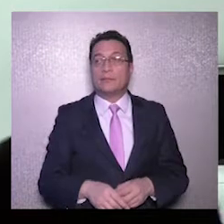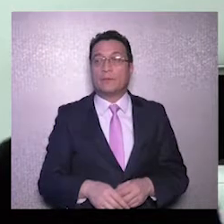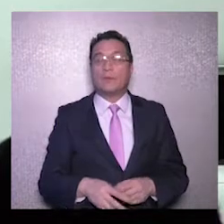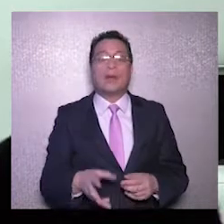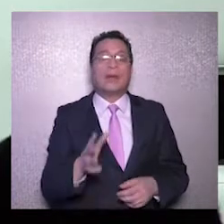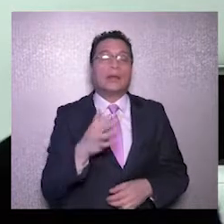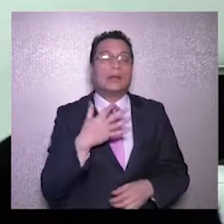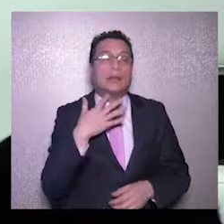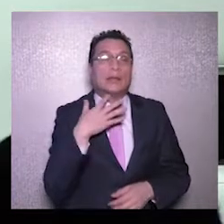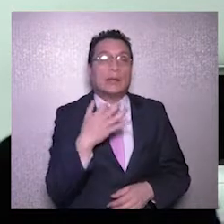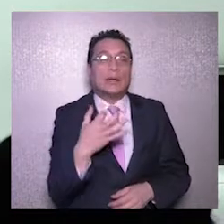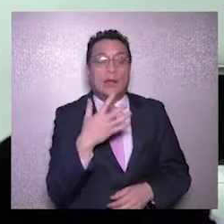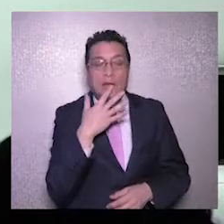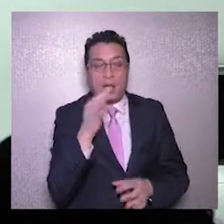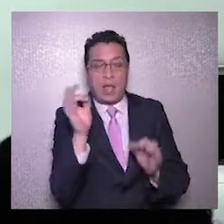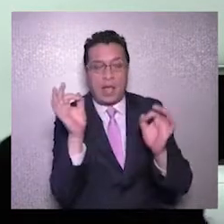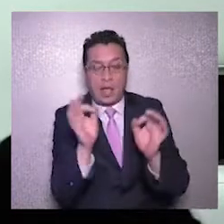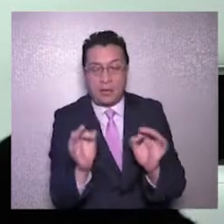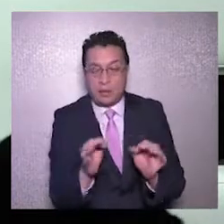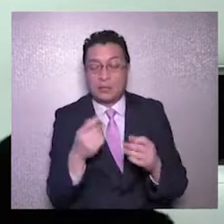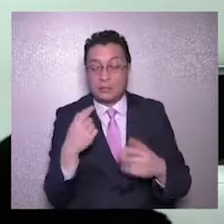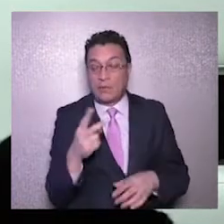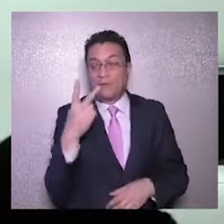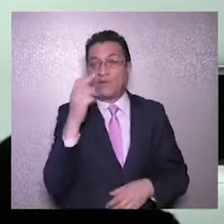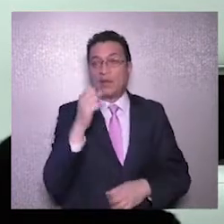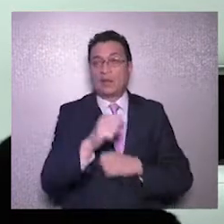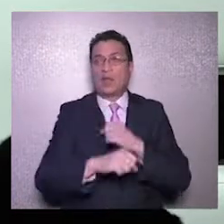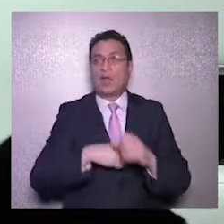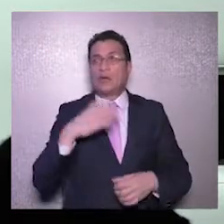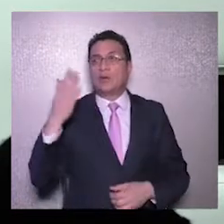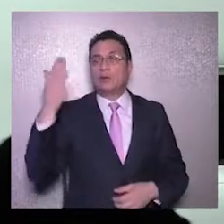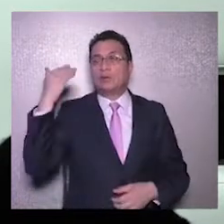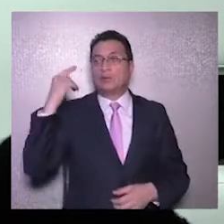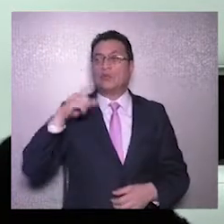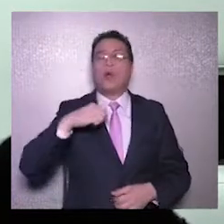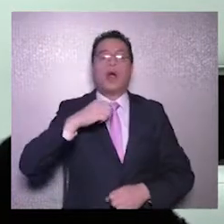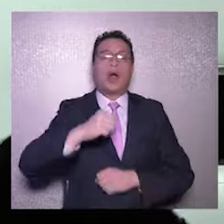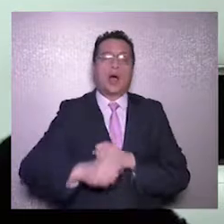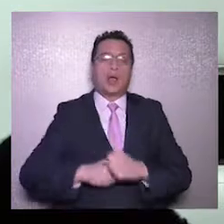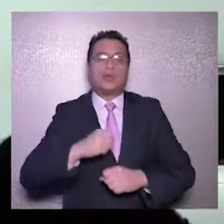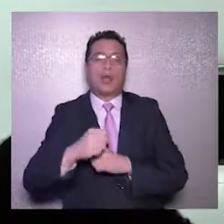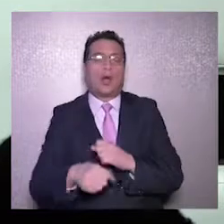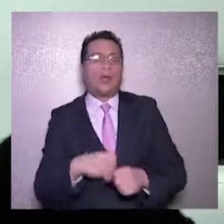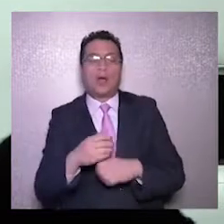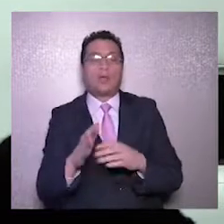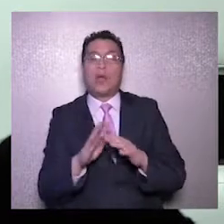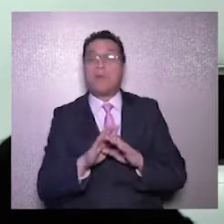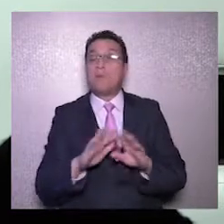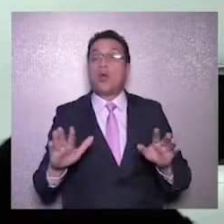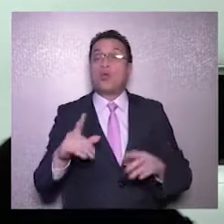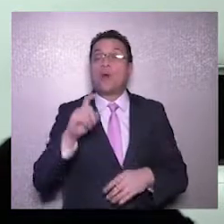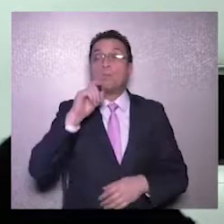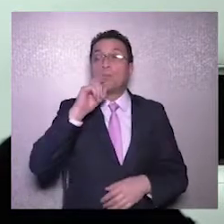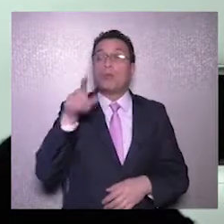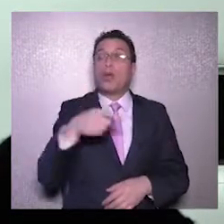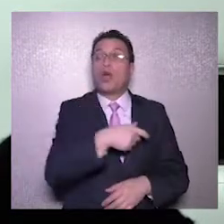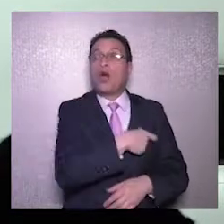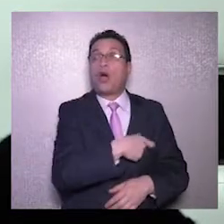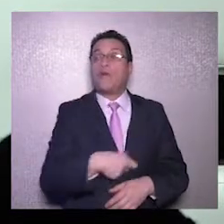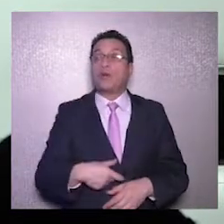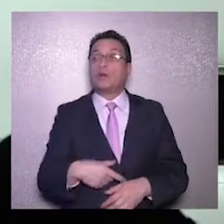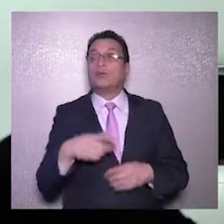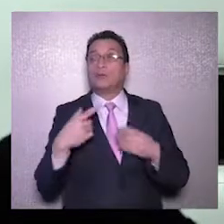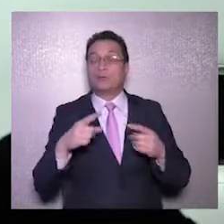¿qué explica que desde hace 20 años, todos los años, independiente del gobierno de turno, cuando se